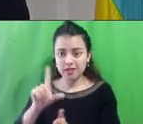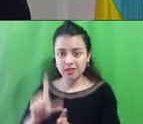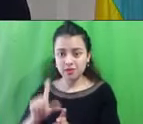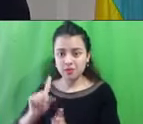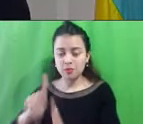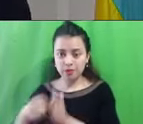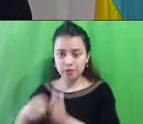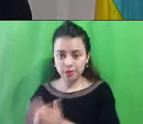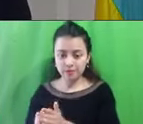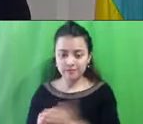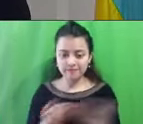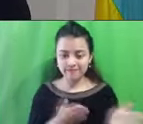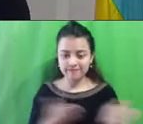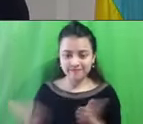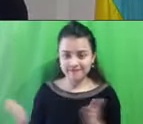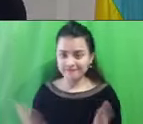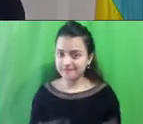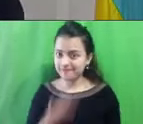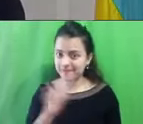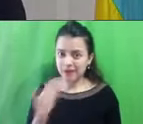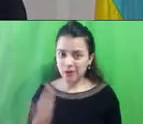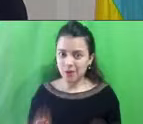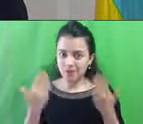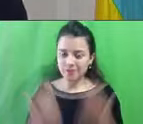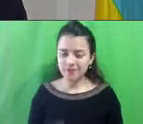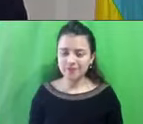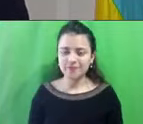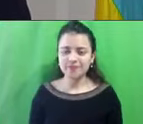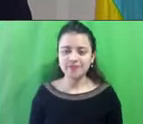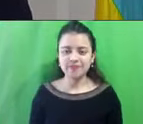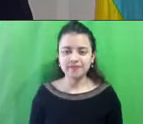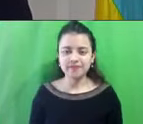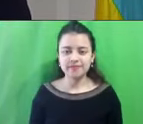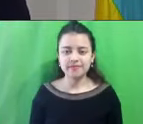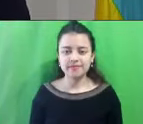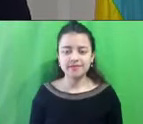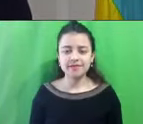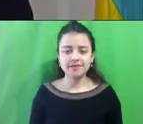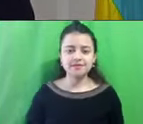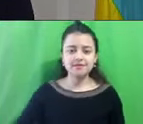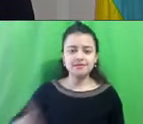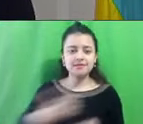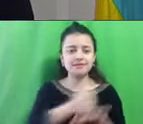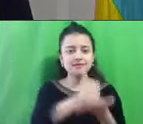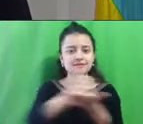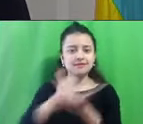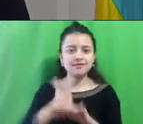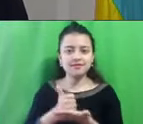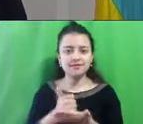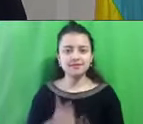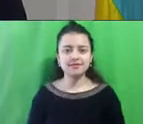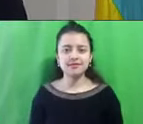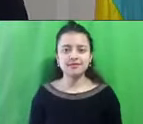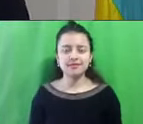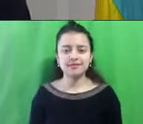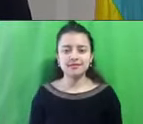resolver en gran parte también esa problemática ambiental que existe en este sector. Siguiente.